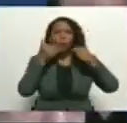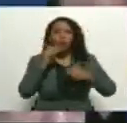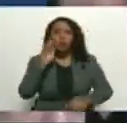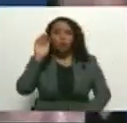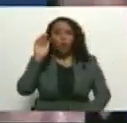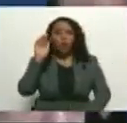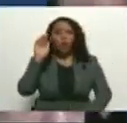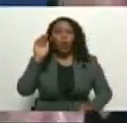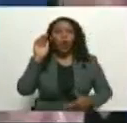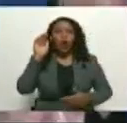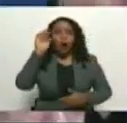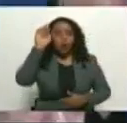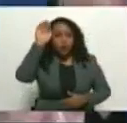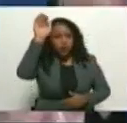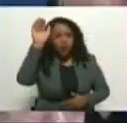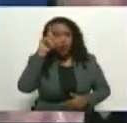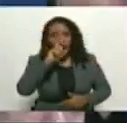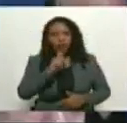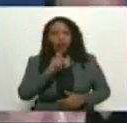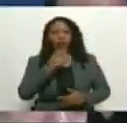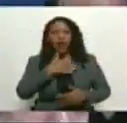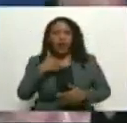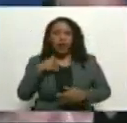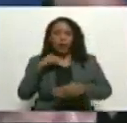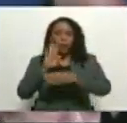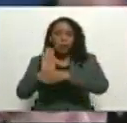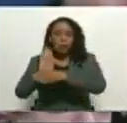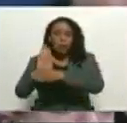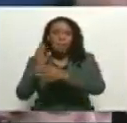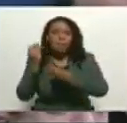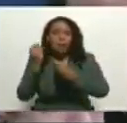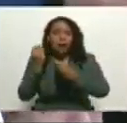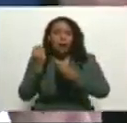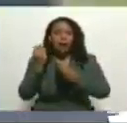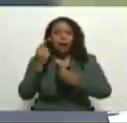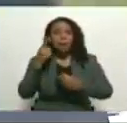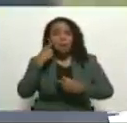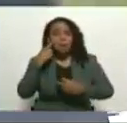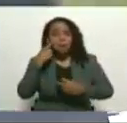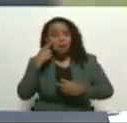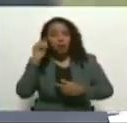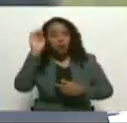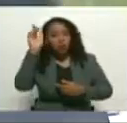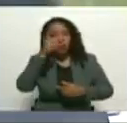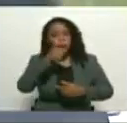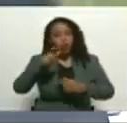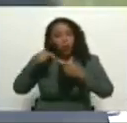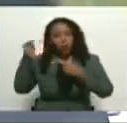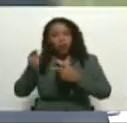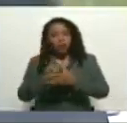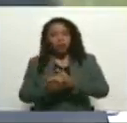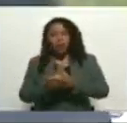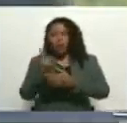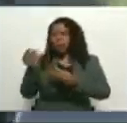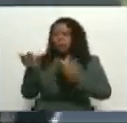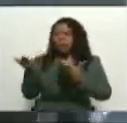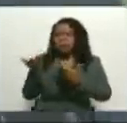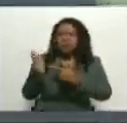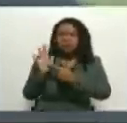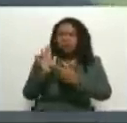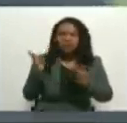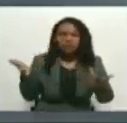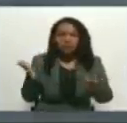decir que lo hemos preservado para las futuras generaciones. Excelente. Bueno, Marco, ¿qué me traes ahí? Bueno, presidente, aquí le